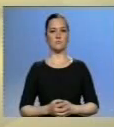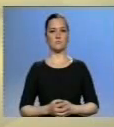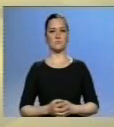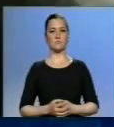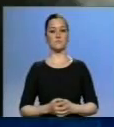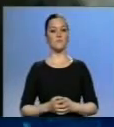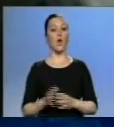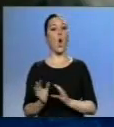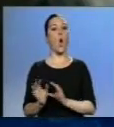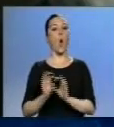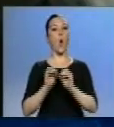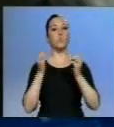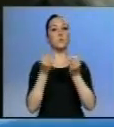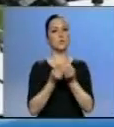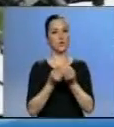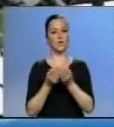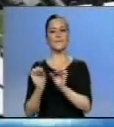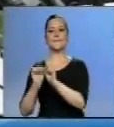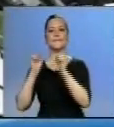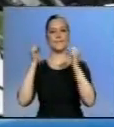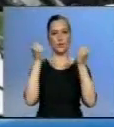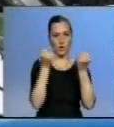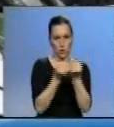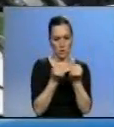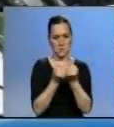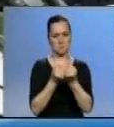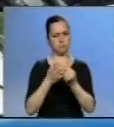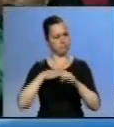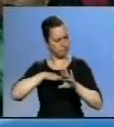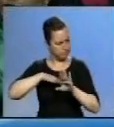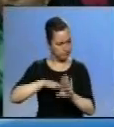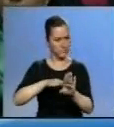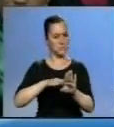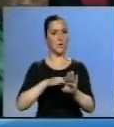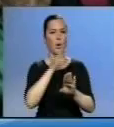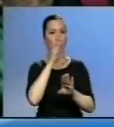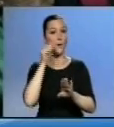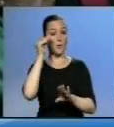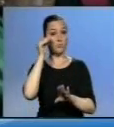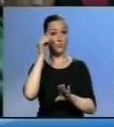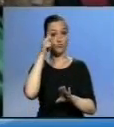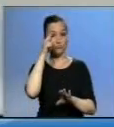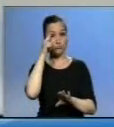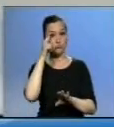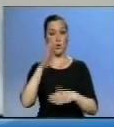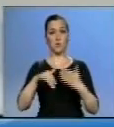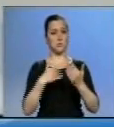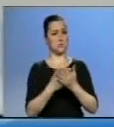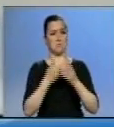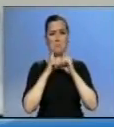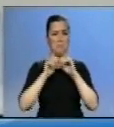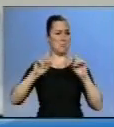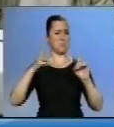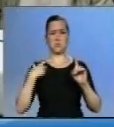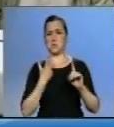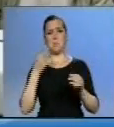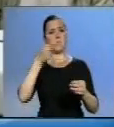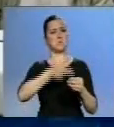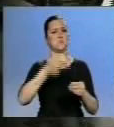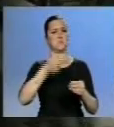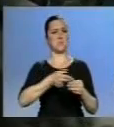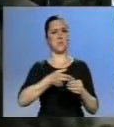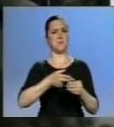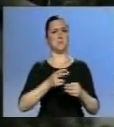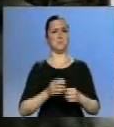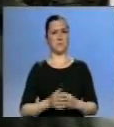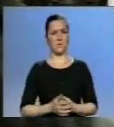Las organizaciones sociales ratificaron su apoyo al presidente Rafael Correa y anuncian que participarán en la marcha del 1 de mayo.